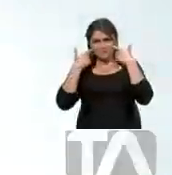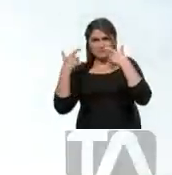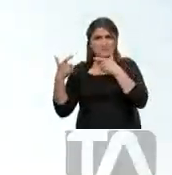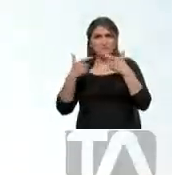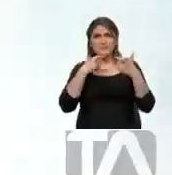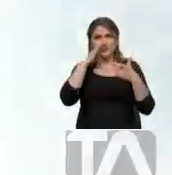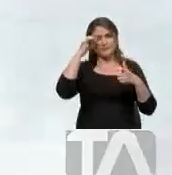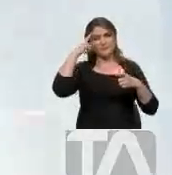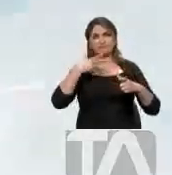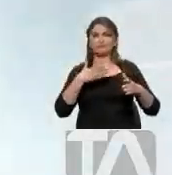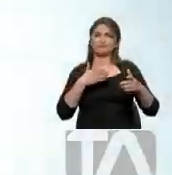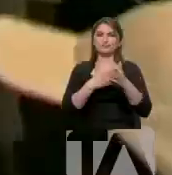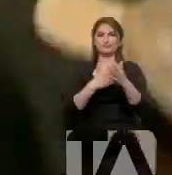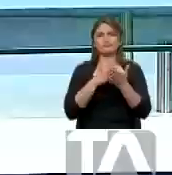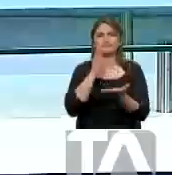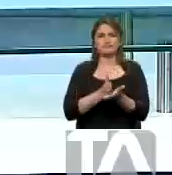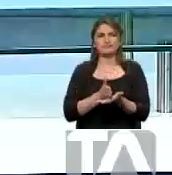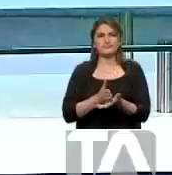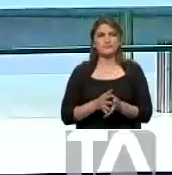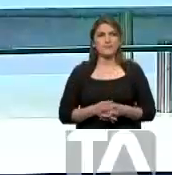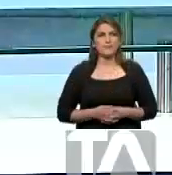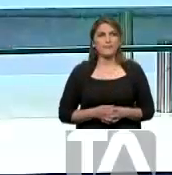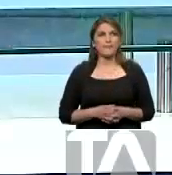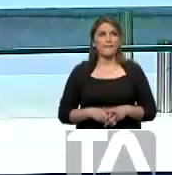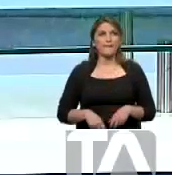Valencia, 24 horas.